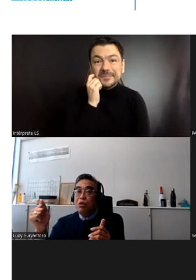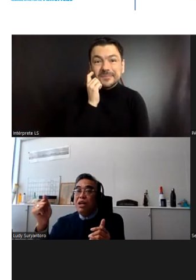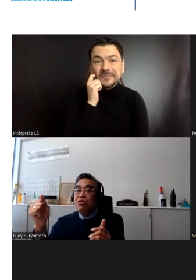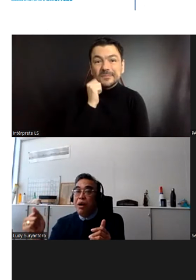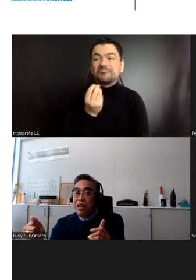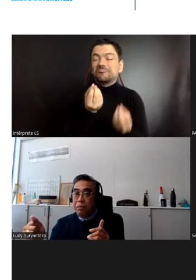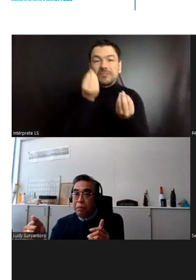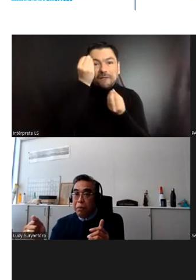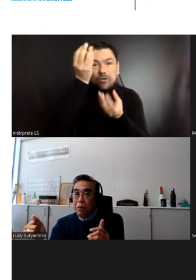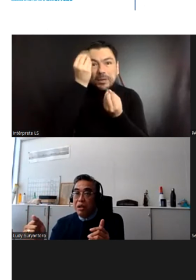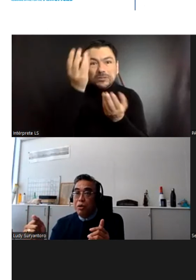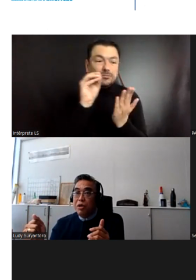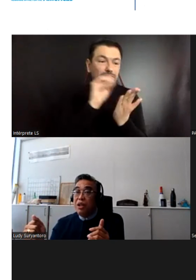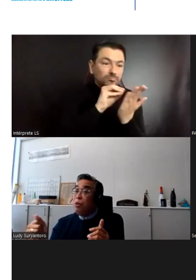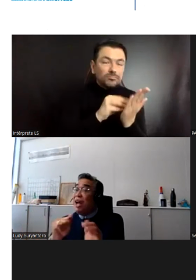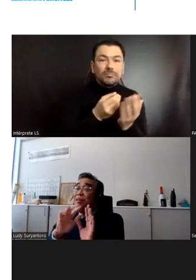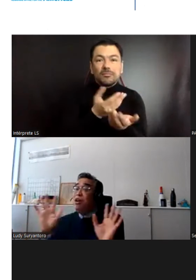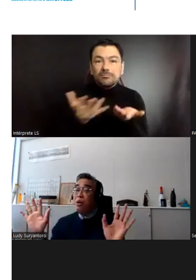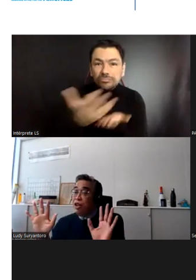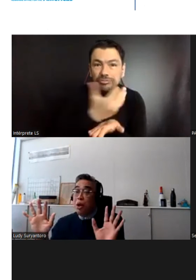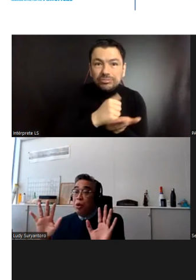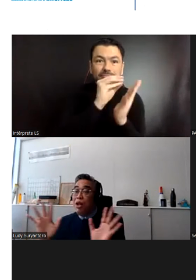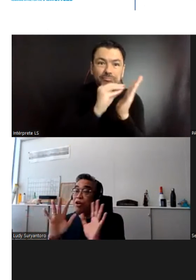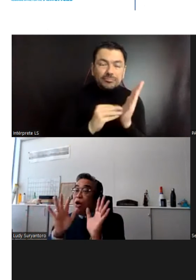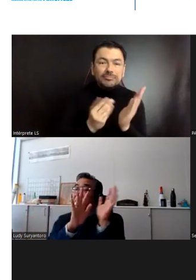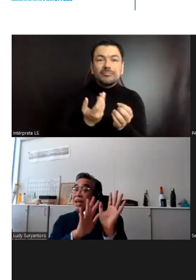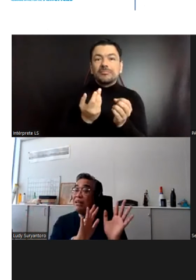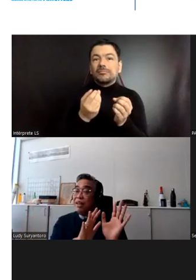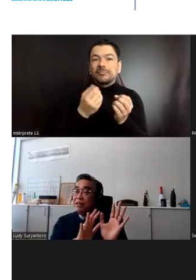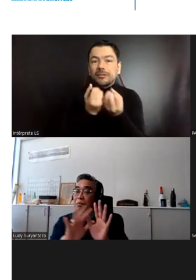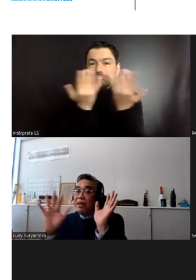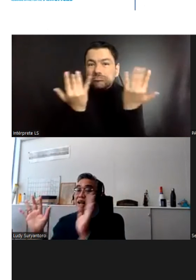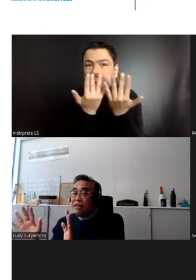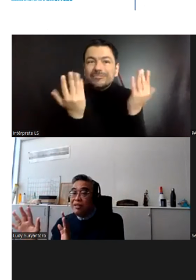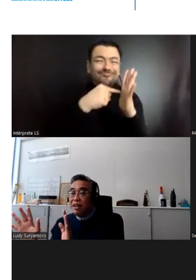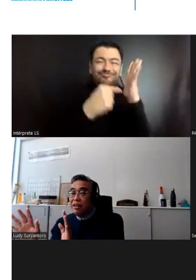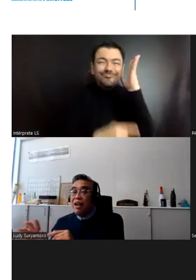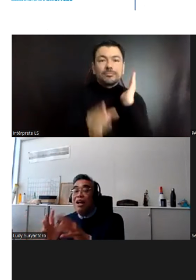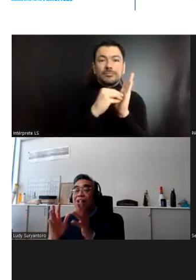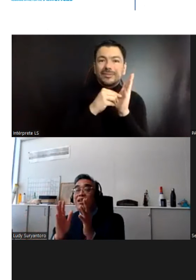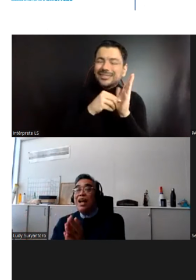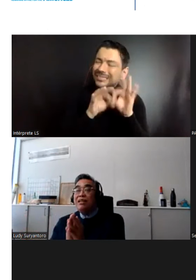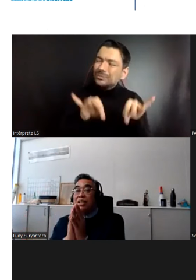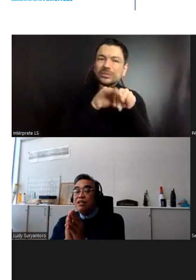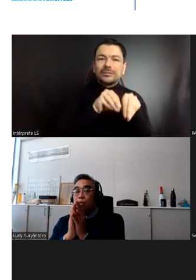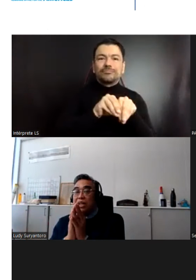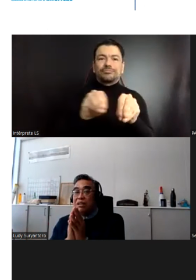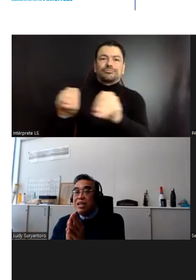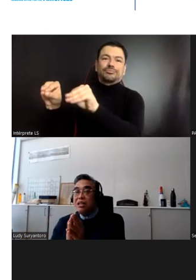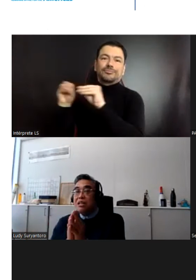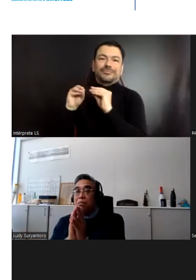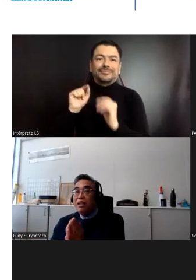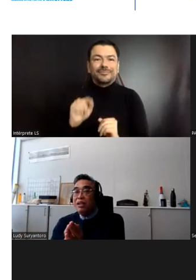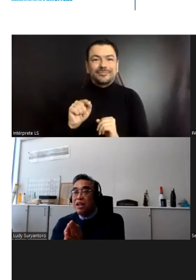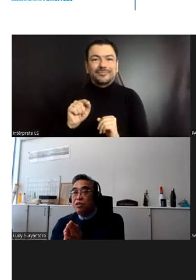poder fortalecer la infraestructura de los edificios? Recapacitar a las personas, darles un entrenamiento no solo en el sector de salud, sino